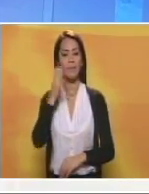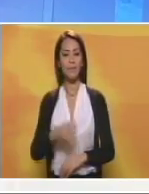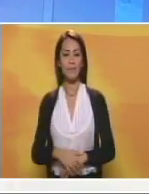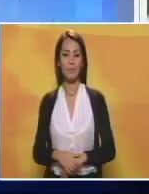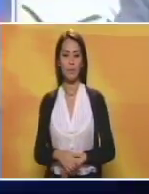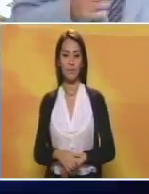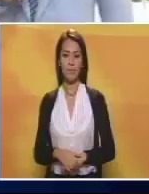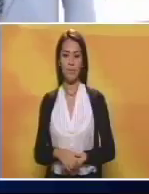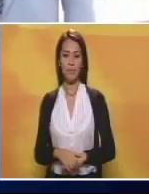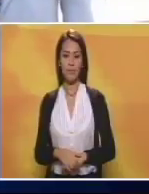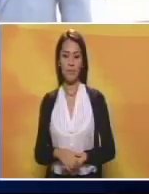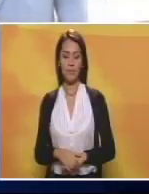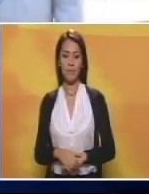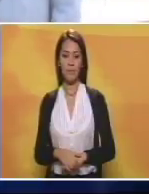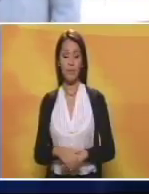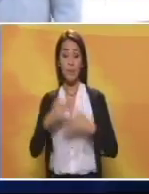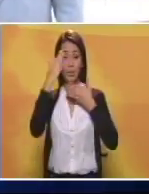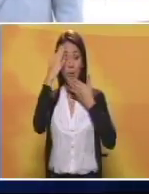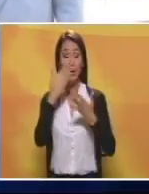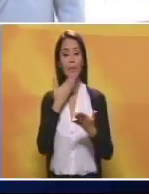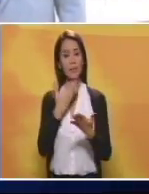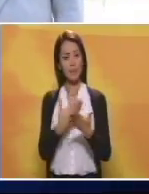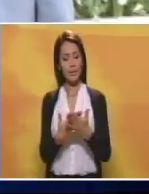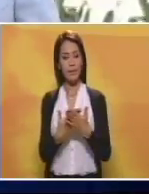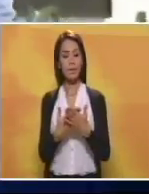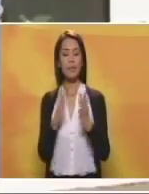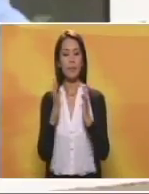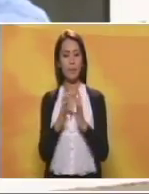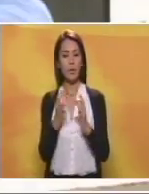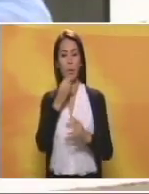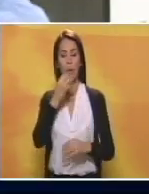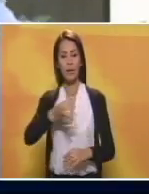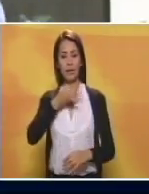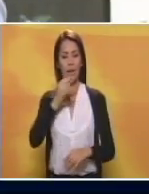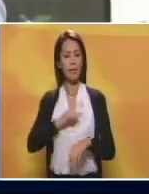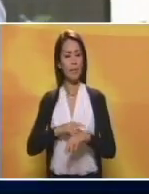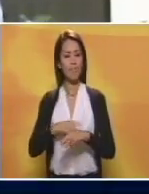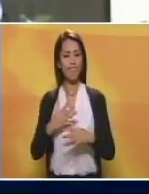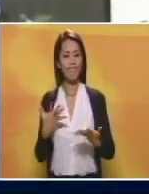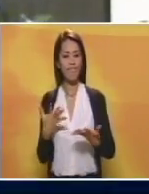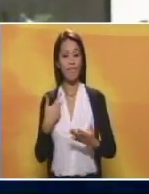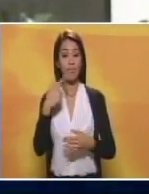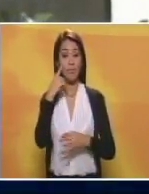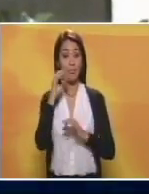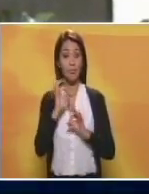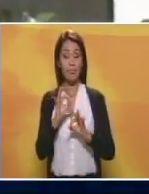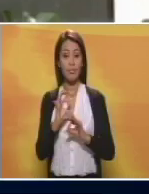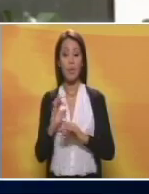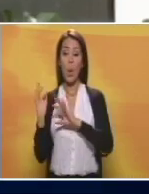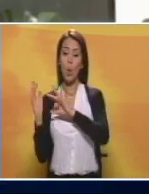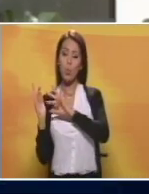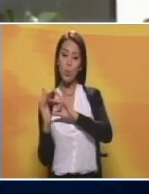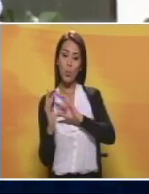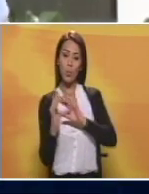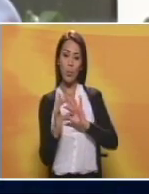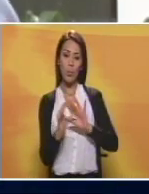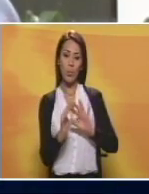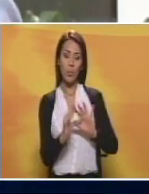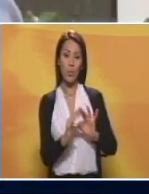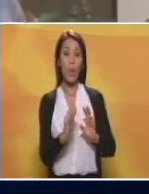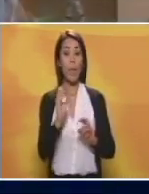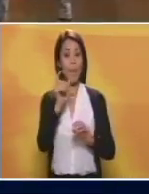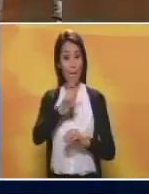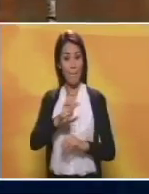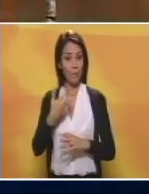escuchamos. Hola, muchísimas gracias, amigos. Muy buenas tardes. A esta hora se aprecia cierto movimiento de gente, no solamente que está